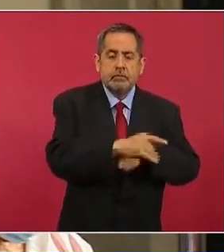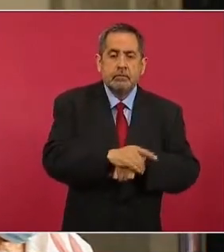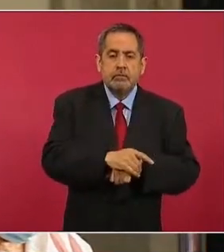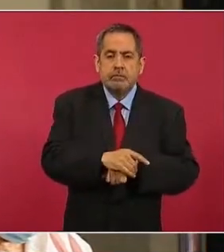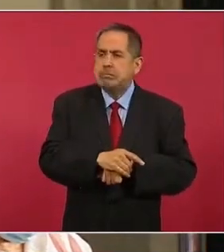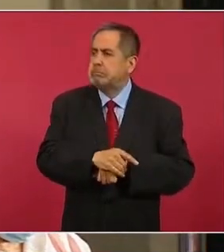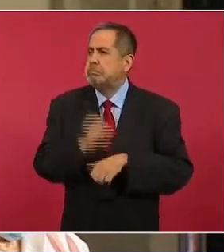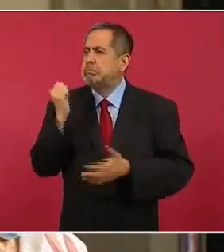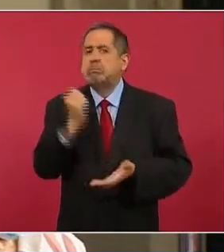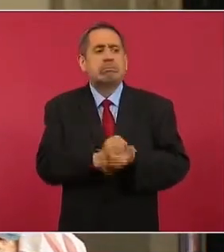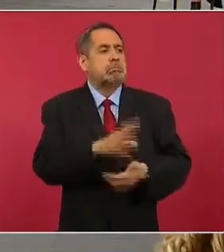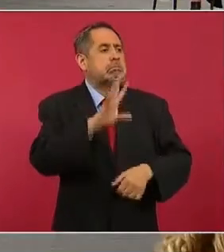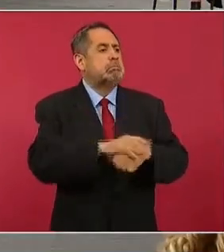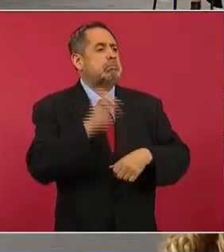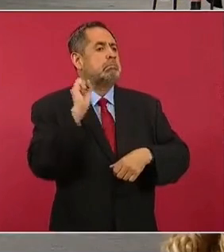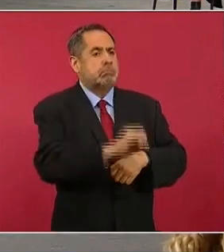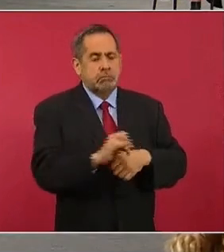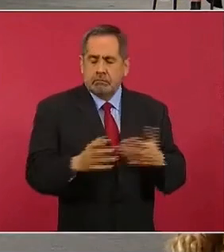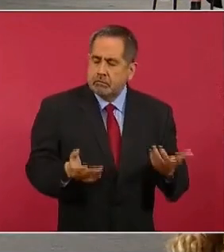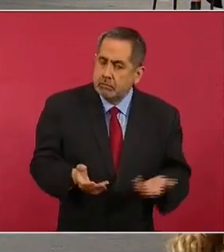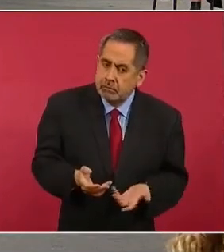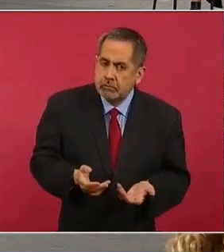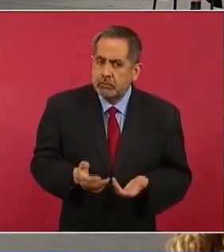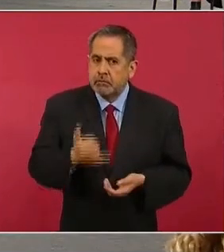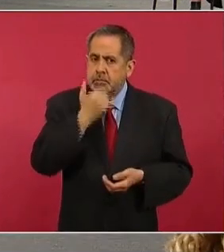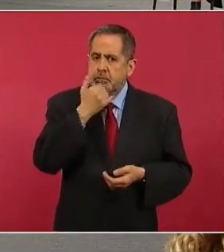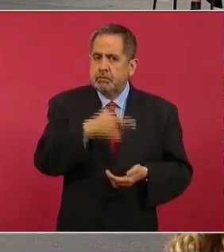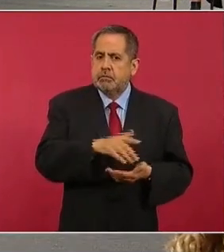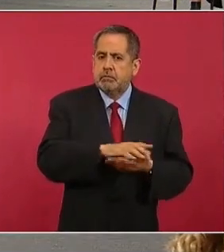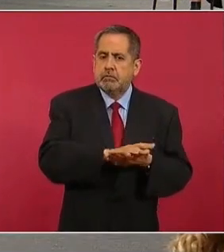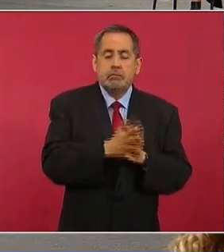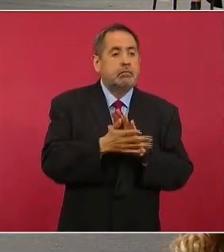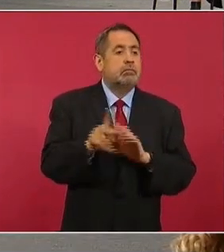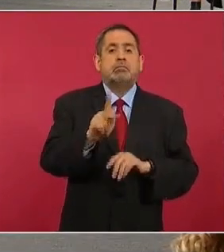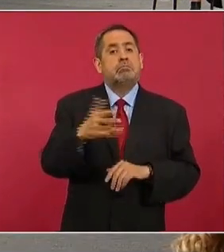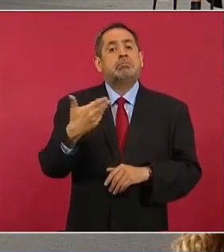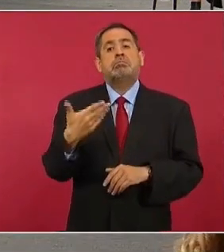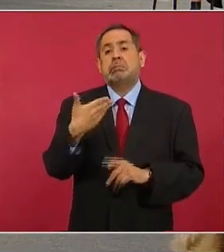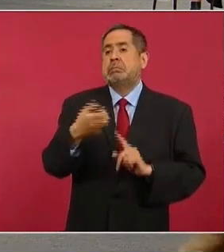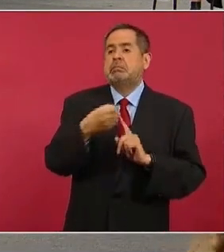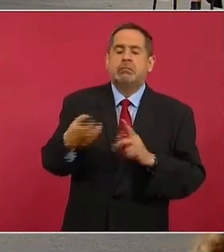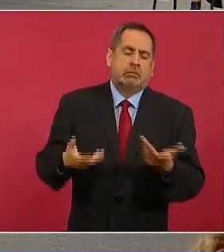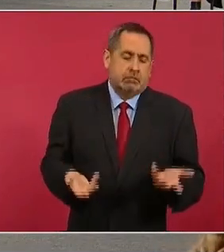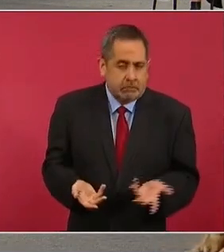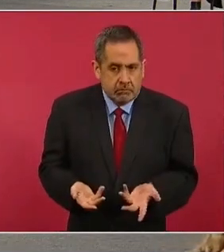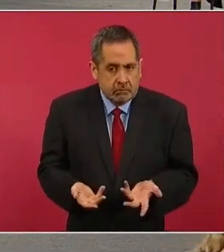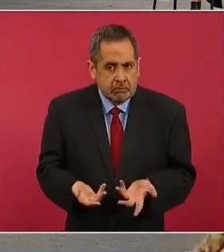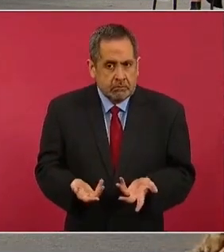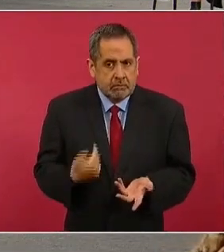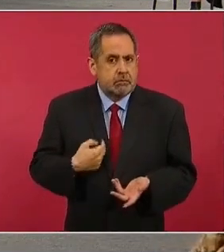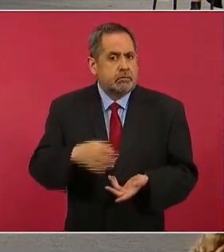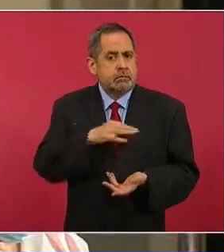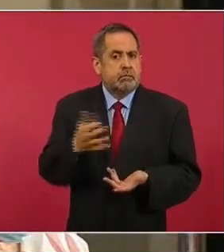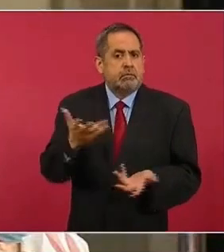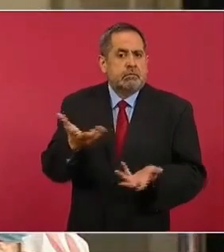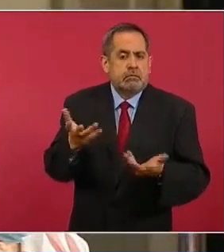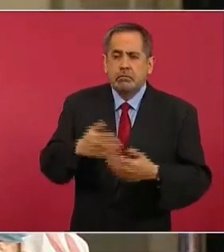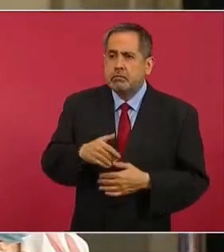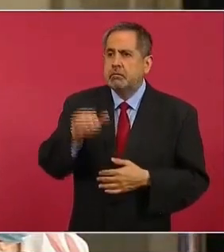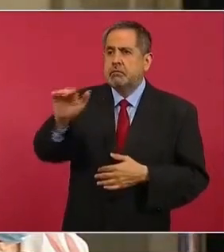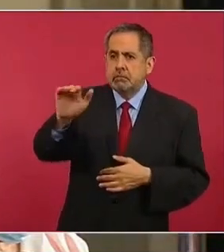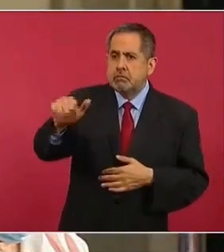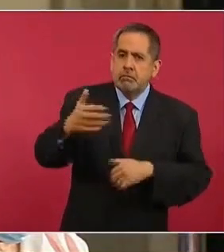las ilegalidades y las vuelven legales, ¿no? ¿Qué se puede hacer, señor presidente, para empezar a